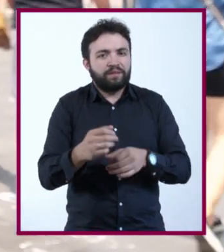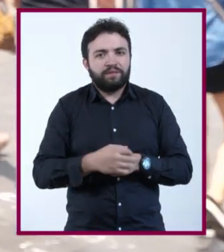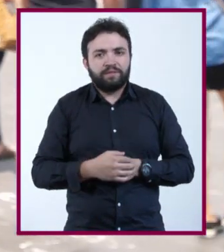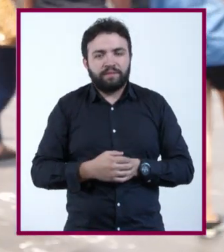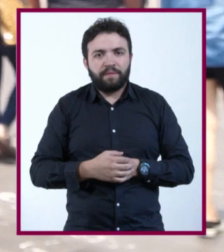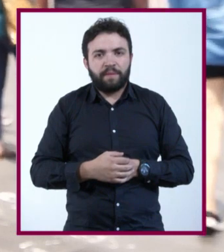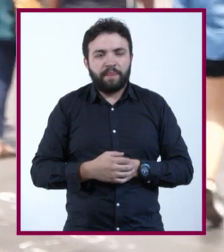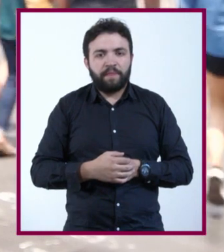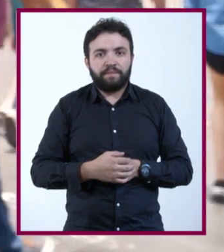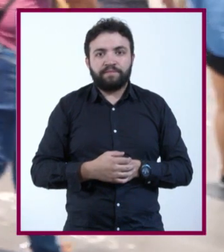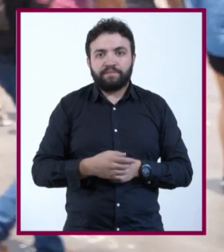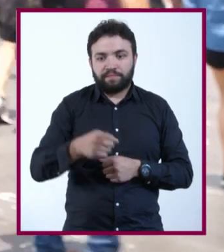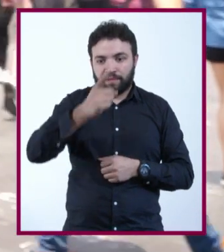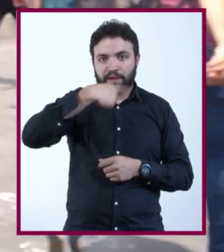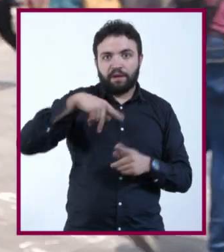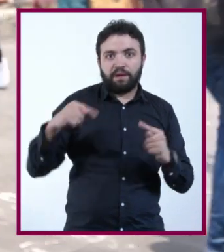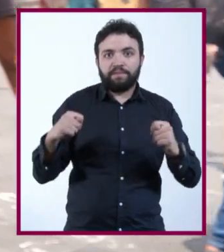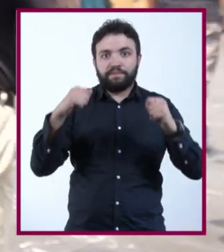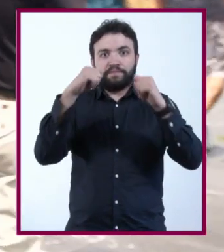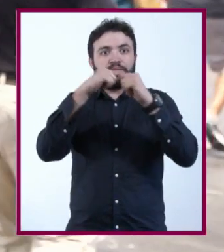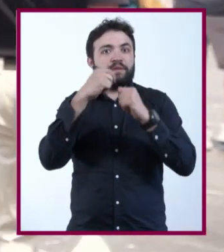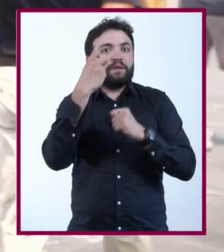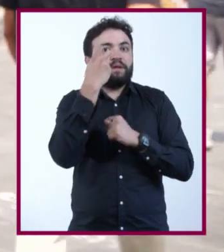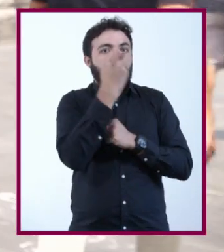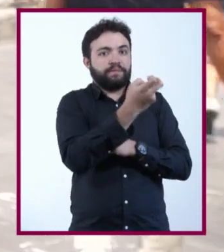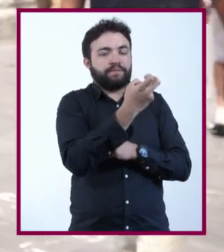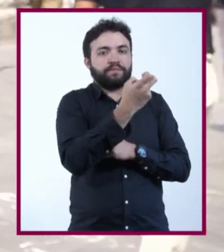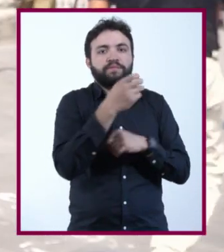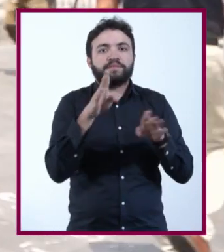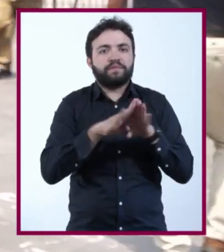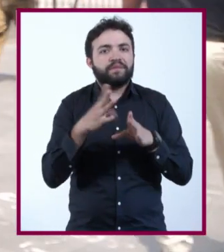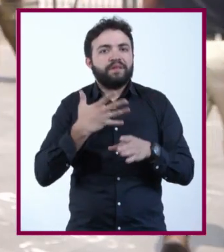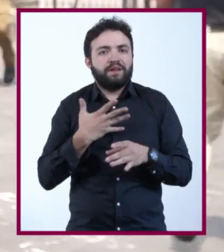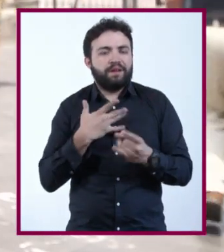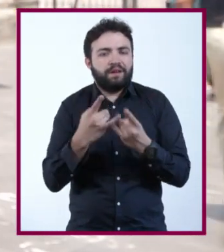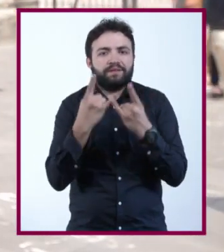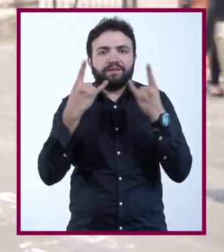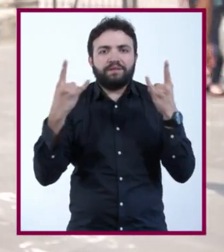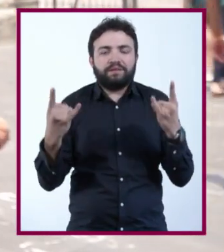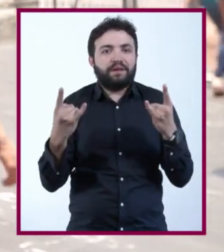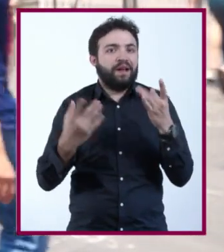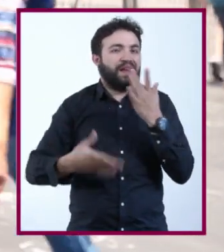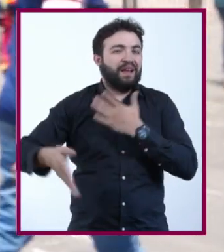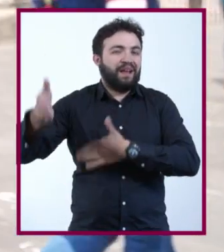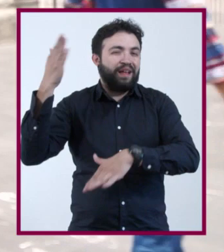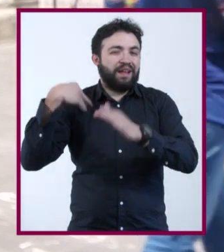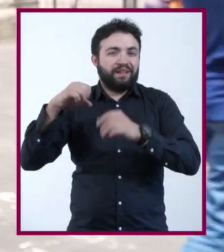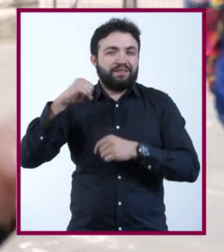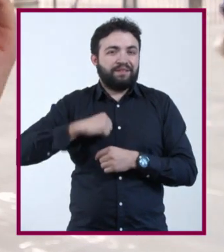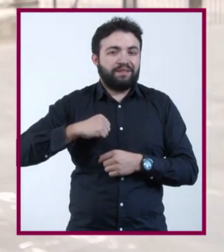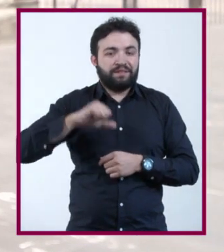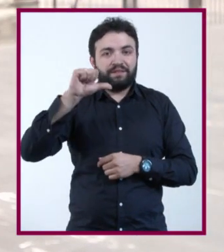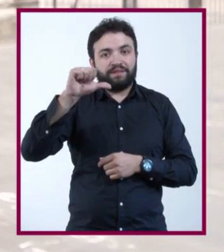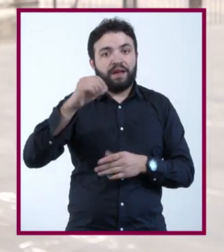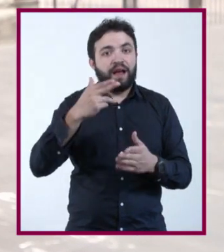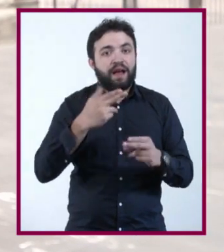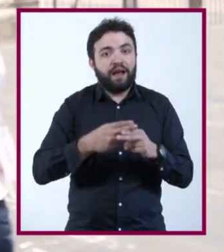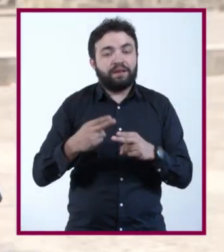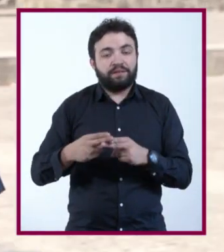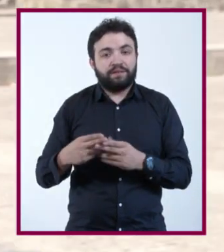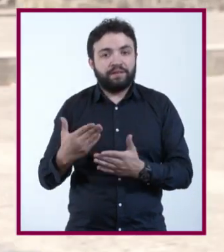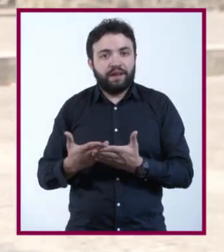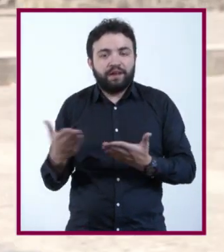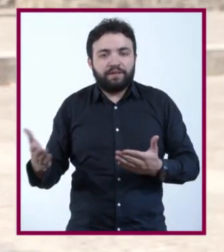Jorge Pedro. Nuestra catedral es un templo que definitivamente resguarda nuestra historia desde antes del siglo XVI hasta nuestros